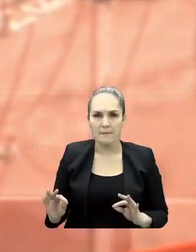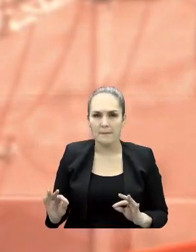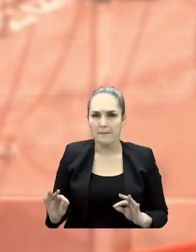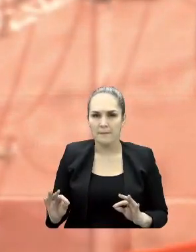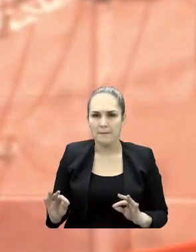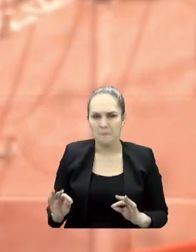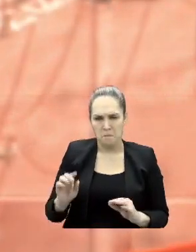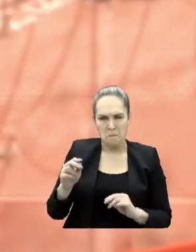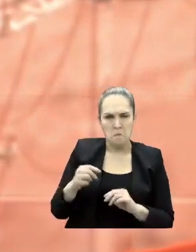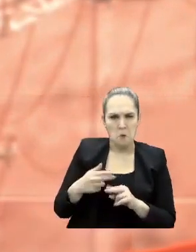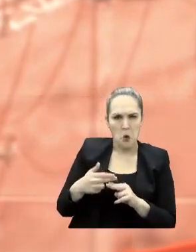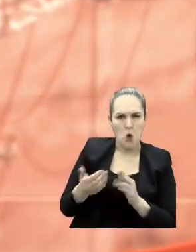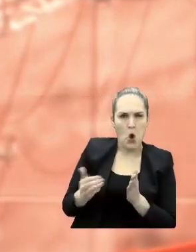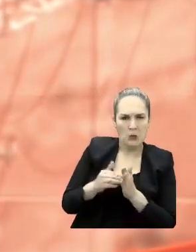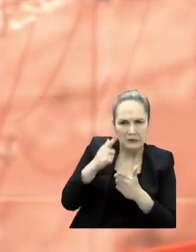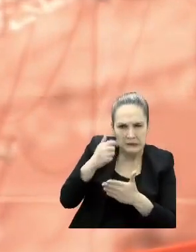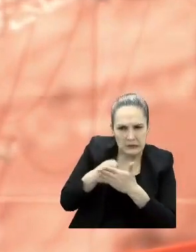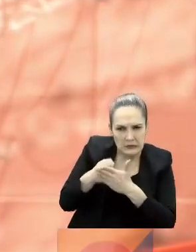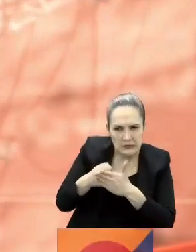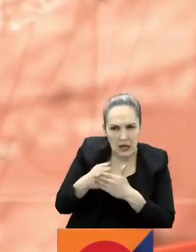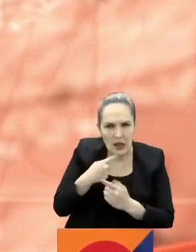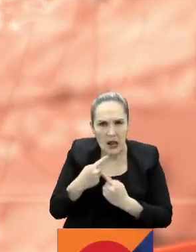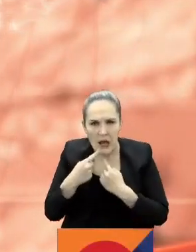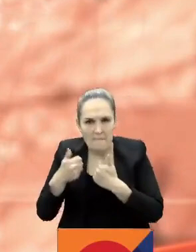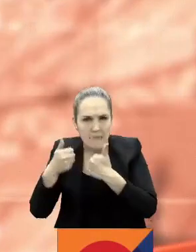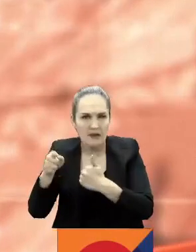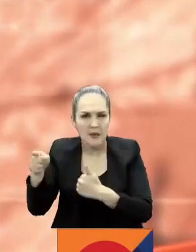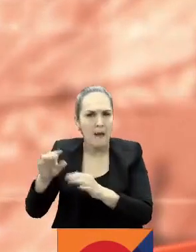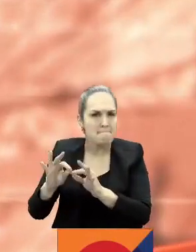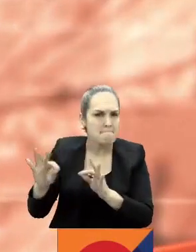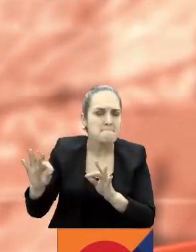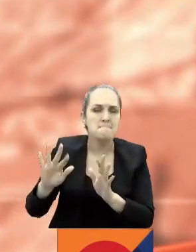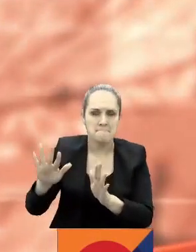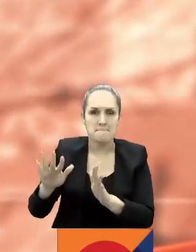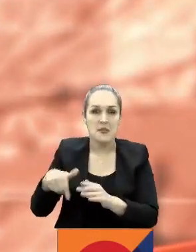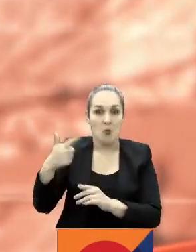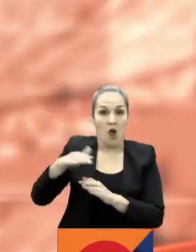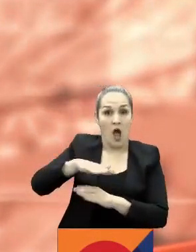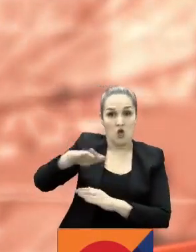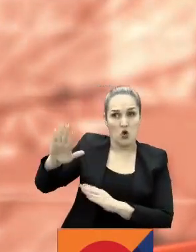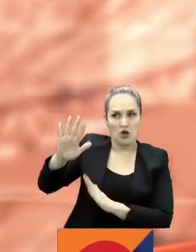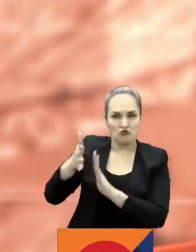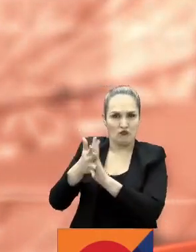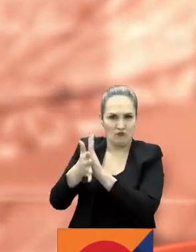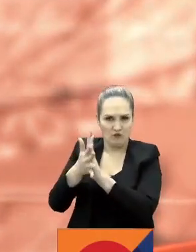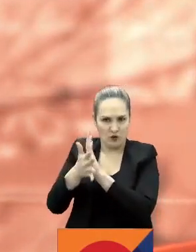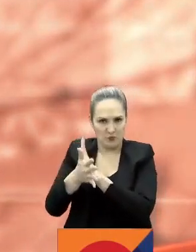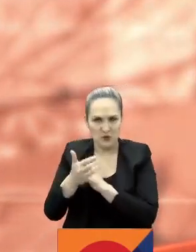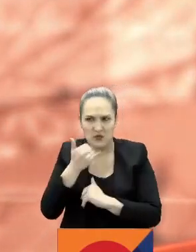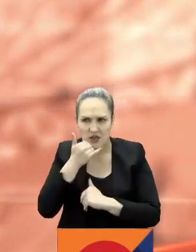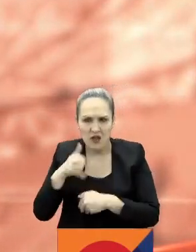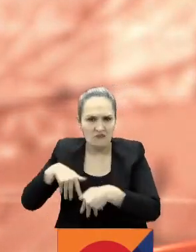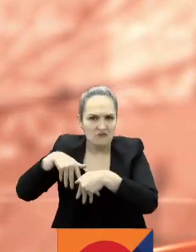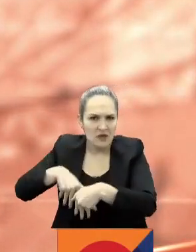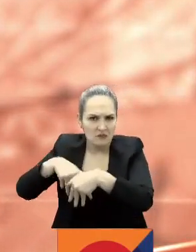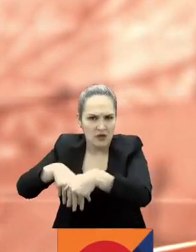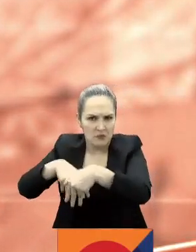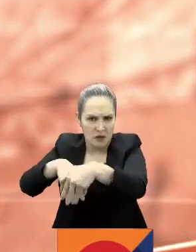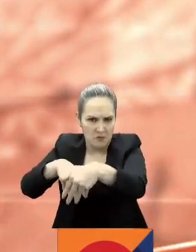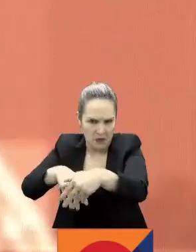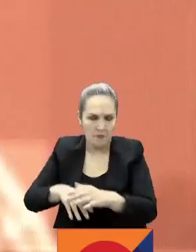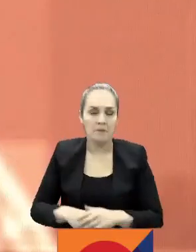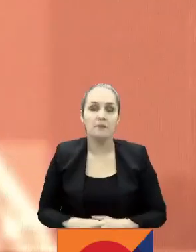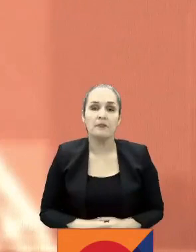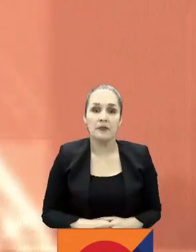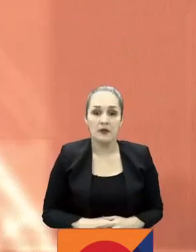En minutos intentaremos llevarles toda la información desde la capital antioqueña para mostrarles cómo avanzan estas movilizaciones en este lugar del